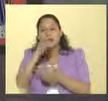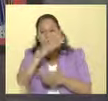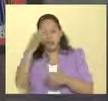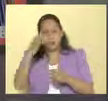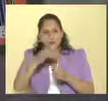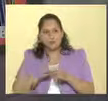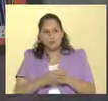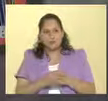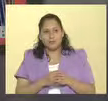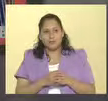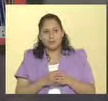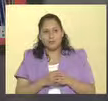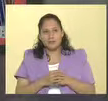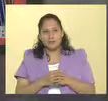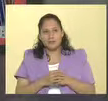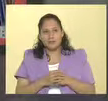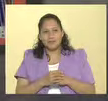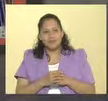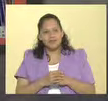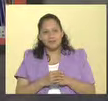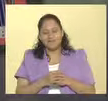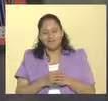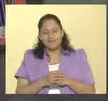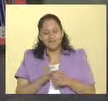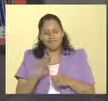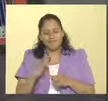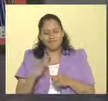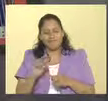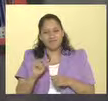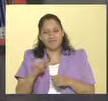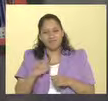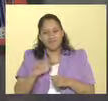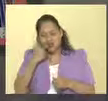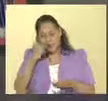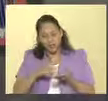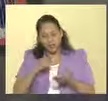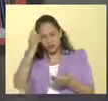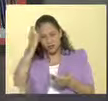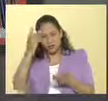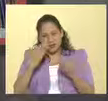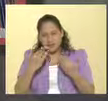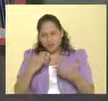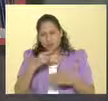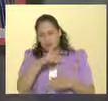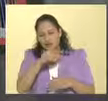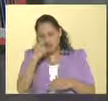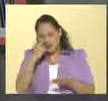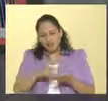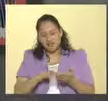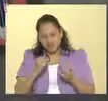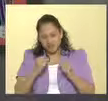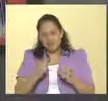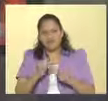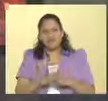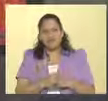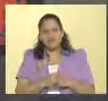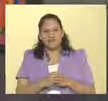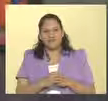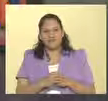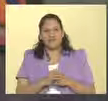cielo? No, eso sí, yo soy un no creyente más bien consistente. O